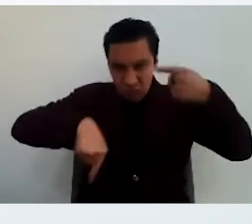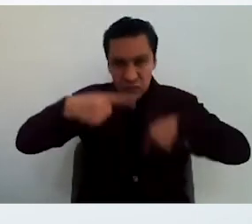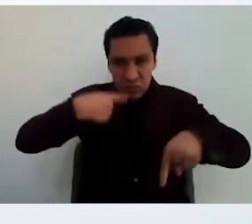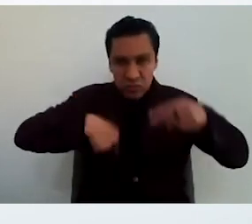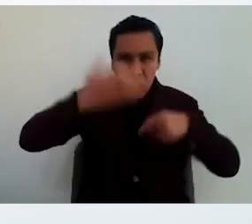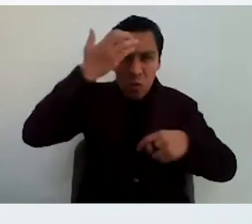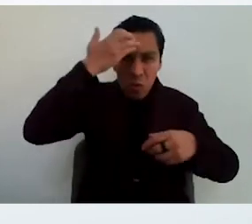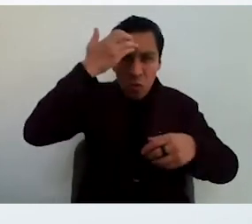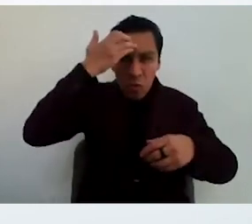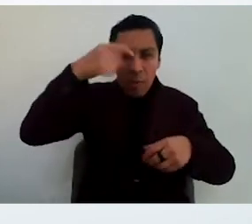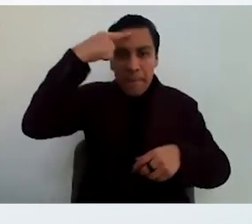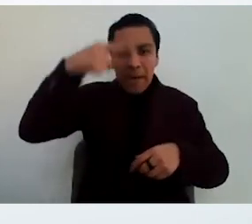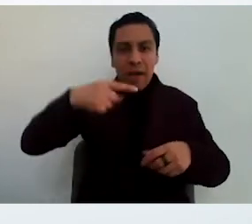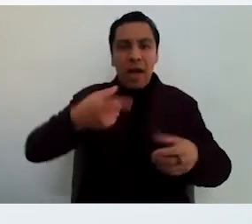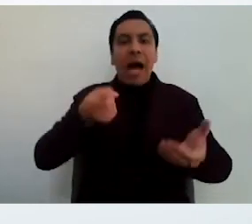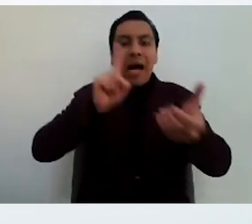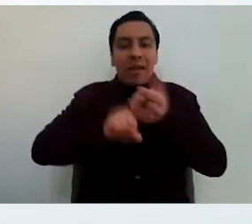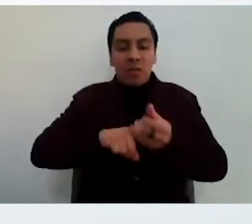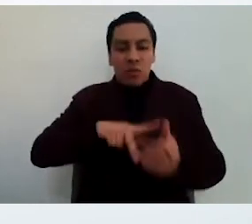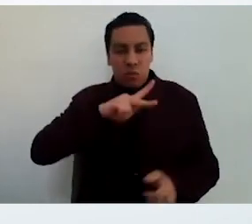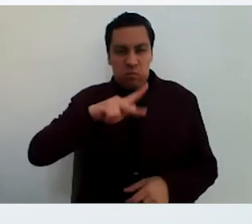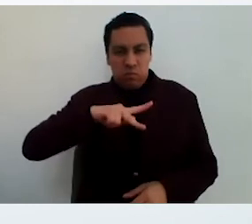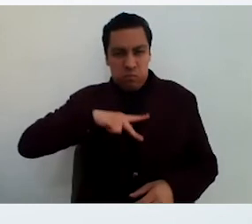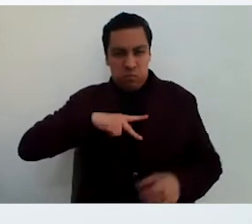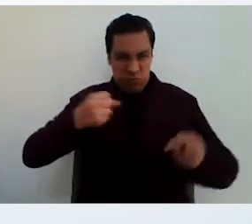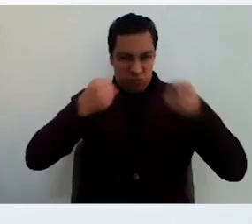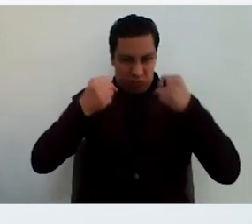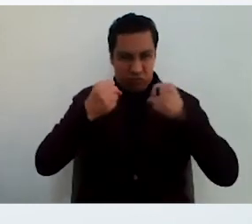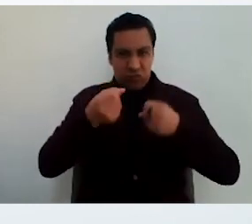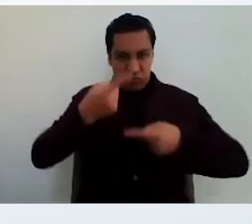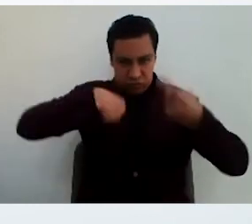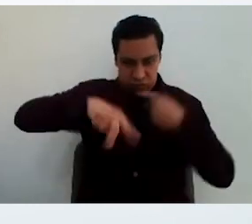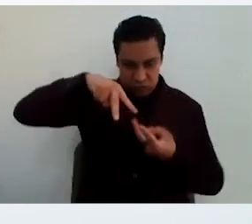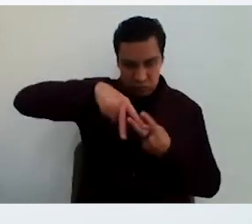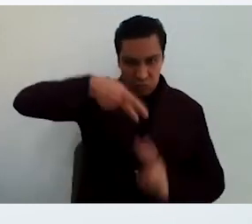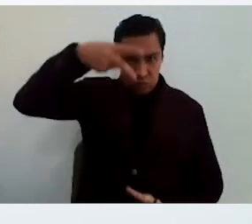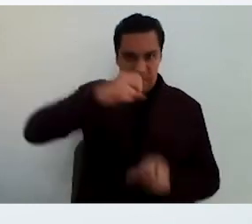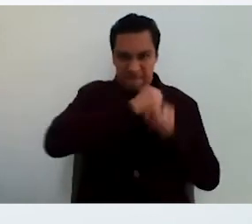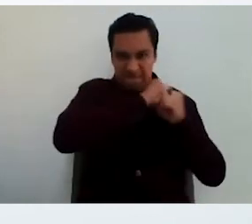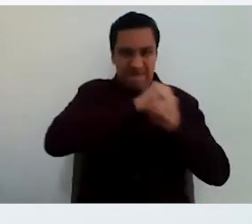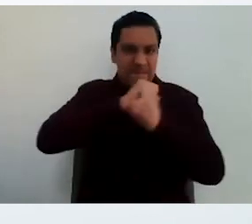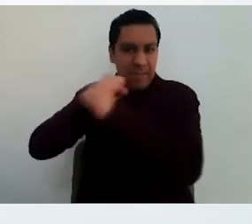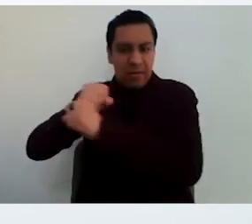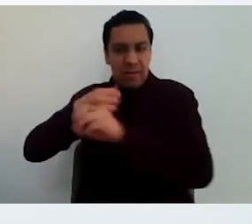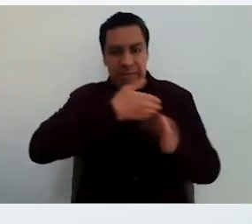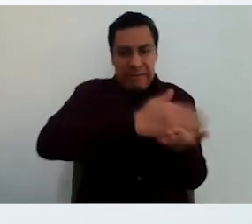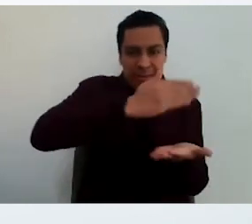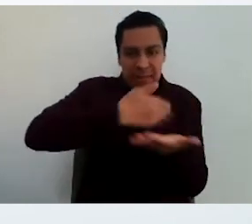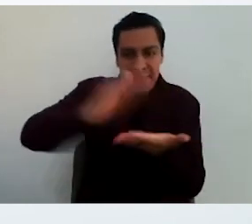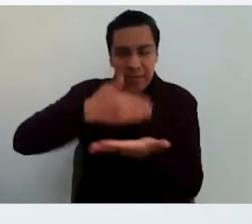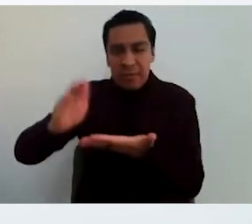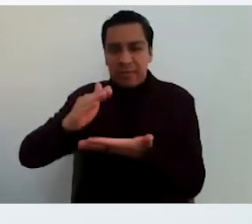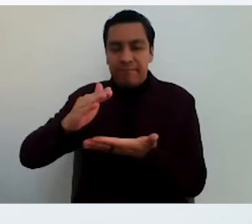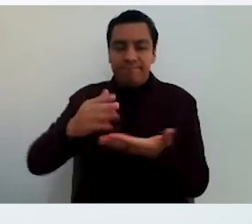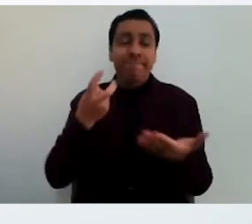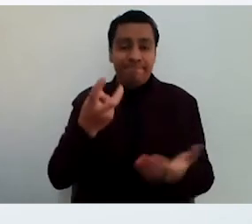Toño Lascano, que muchos de ustedes conocen, ¿no? Nuestro Sí. profesor de la Facultad de Ciencias, nuestro emérito de Ciencias, que